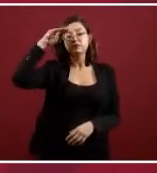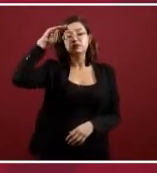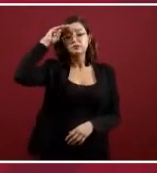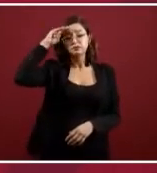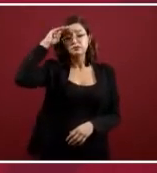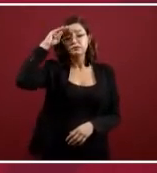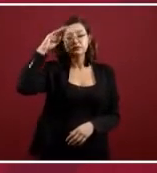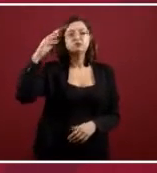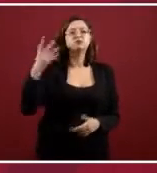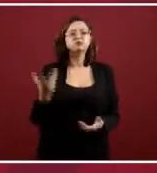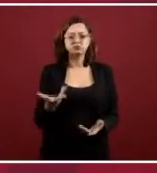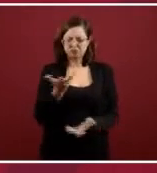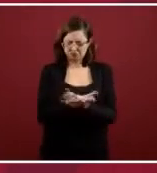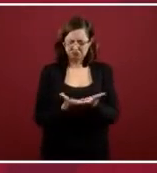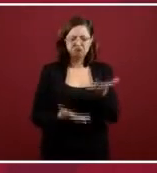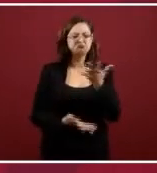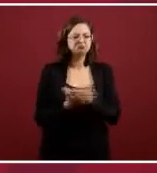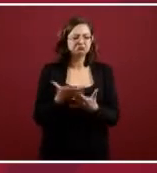se actuó bien,